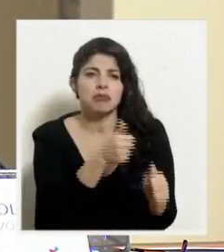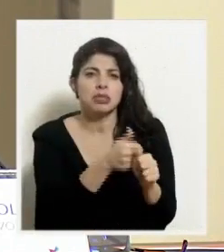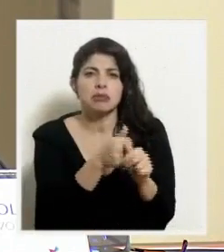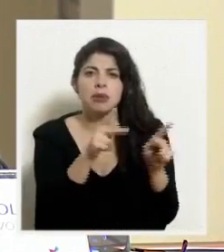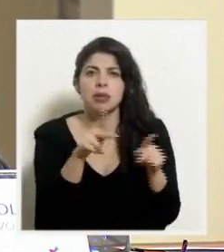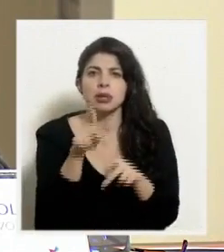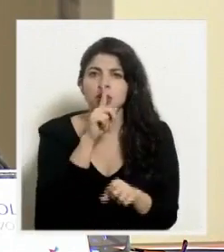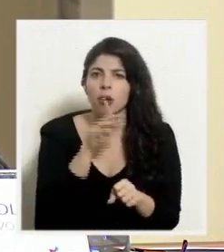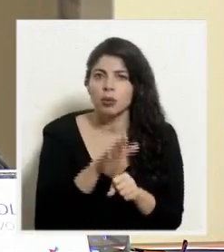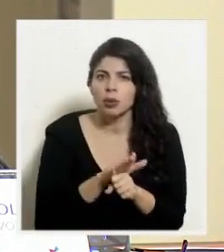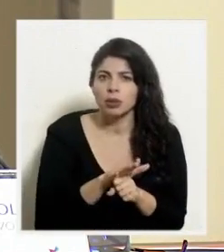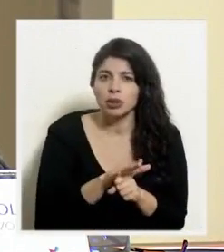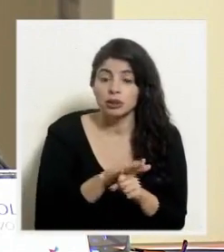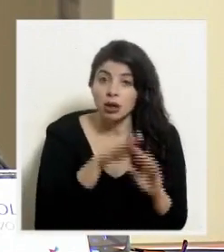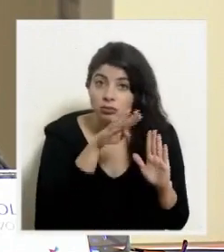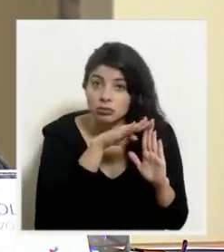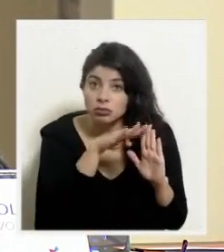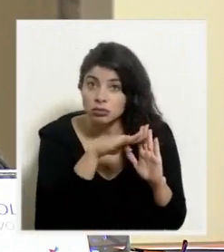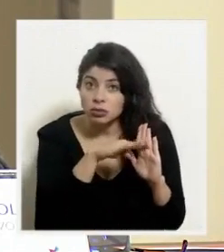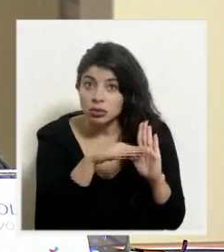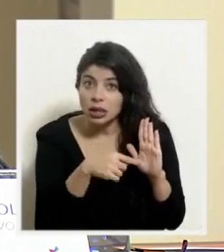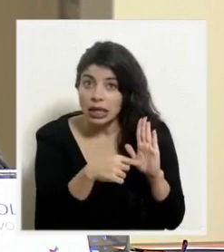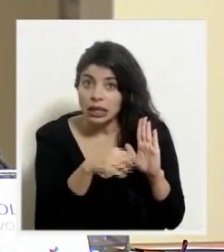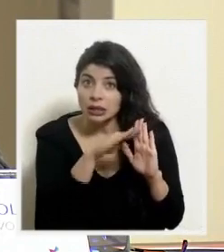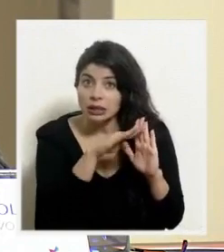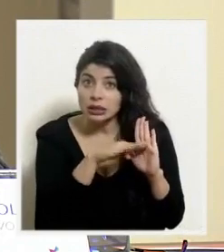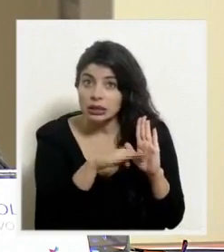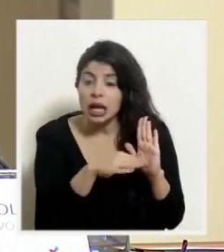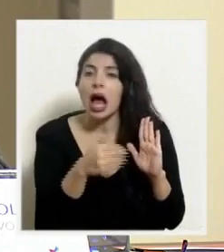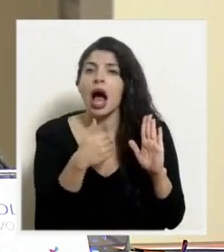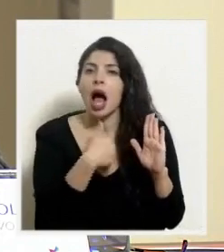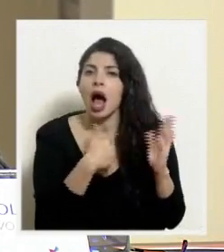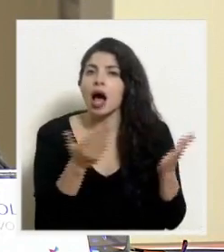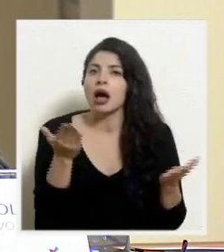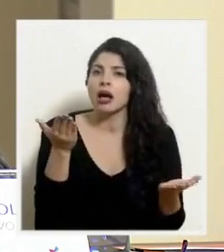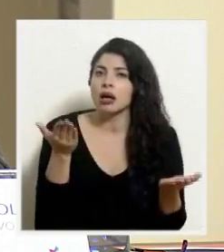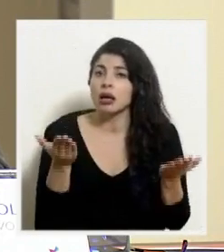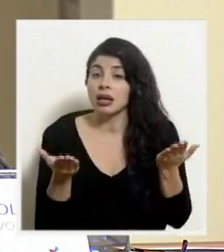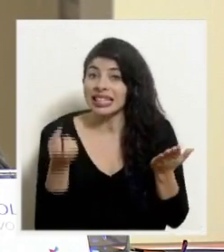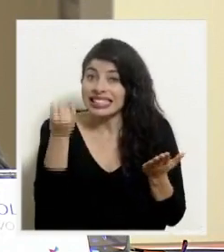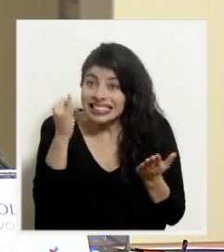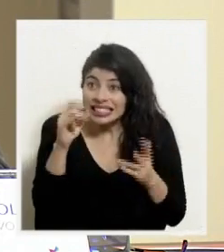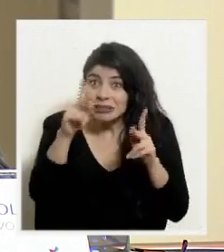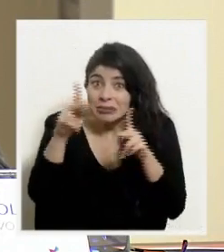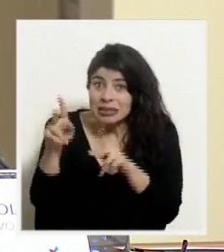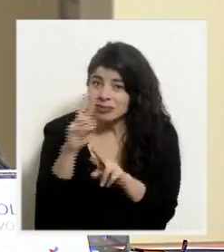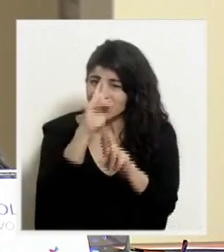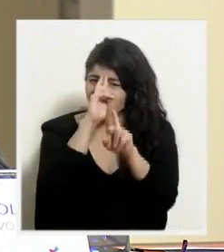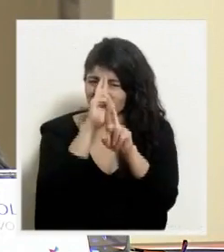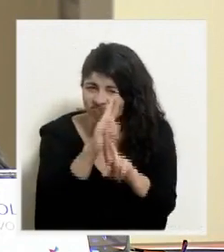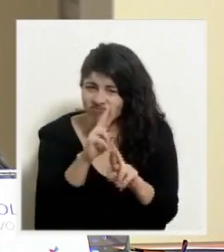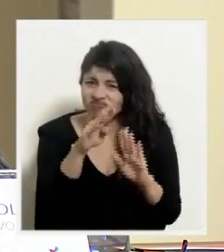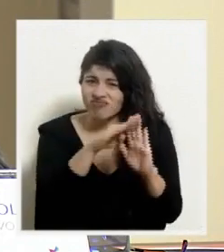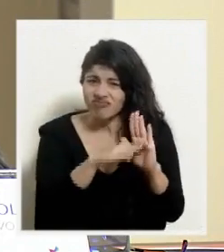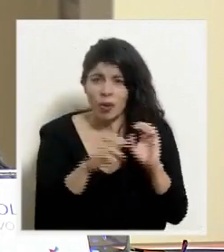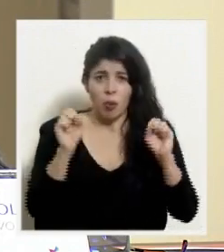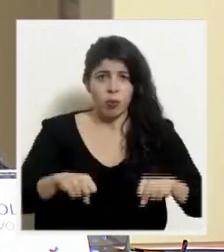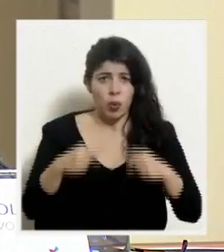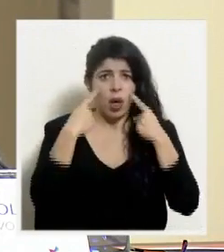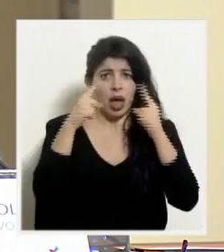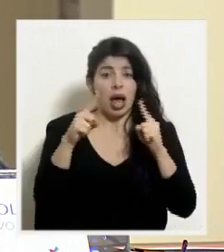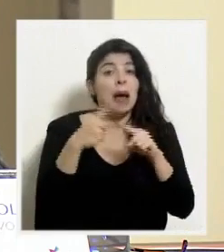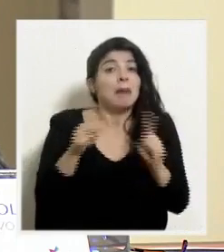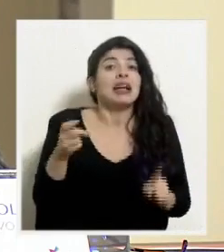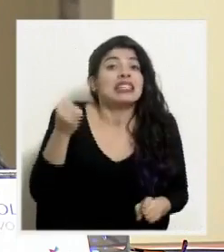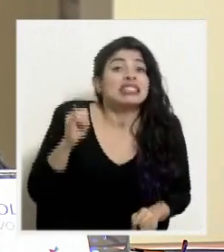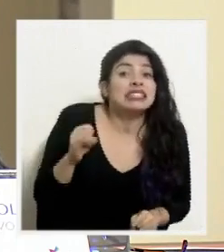Las medidas que se están tomando son medidas balanceadas. Si cumplimos estas medidas, vamos a tener éxito. Pero claro, si hay